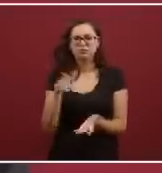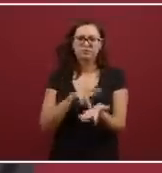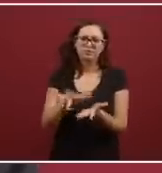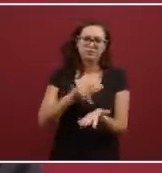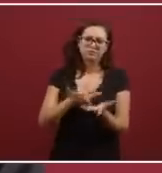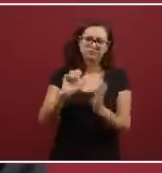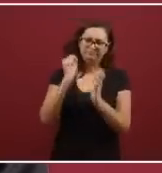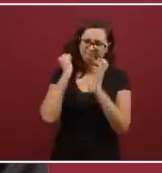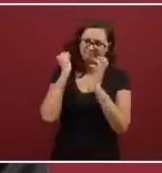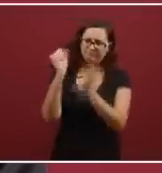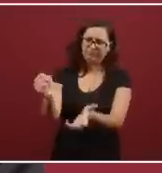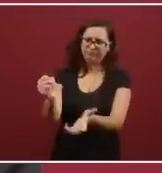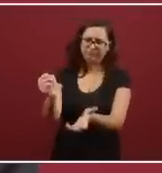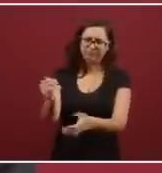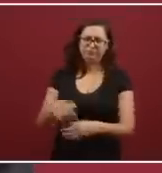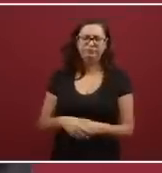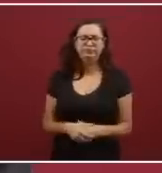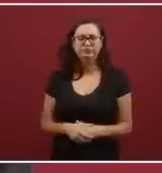estos apoyos.